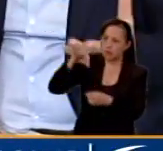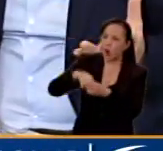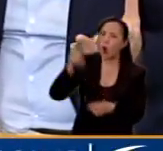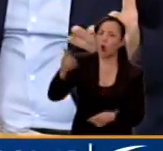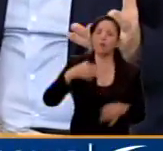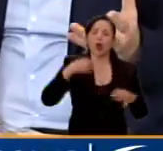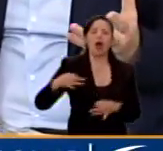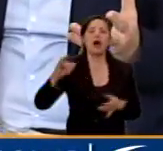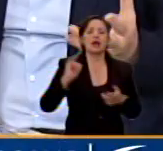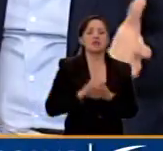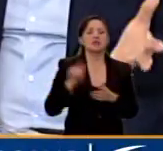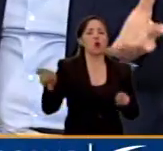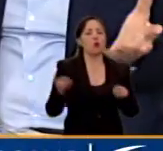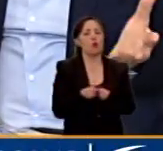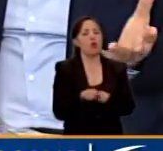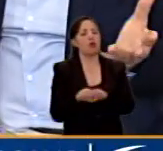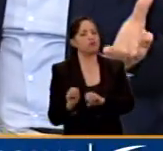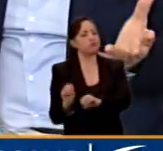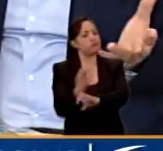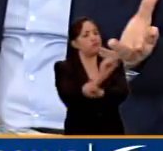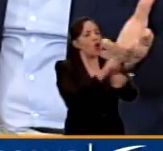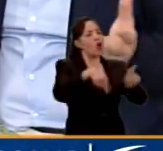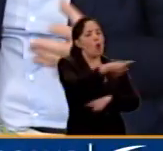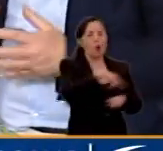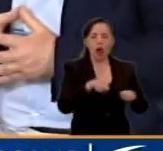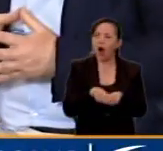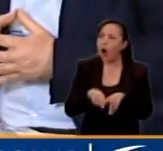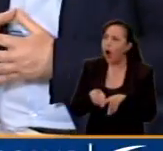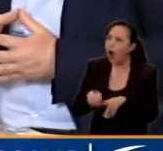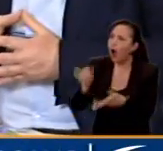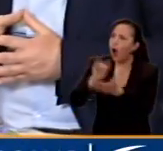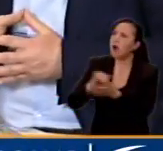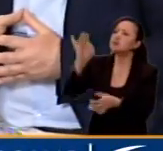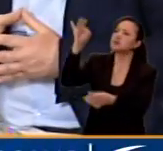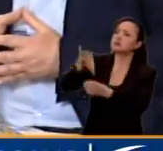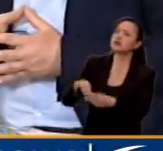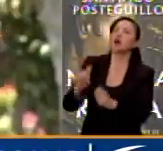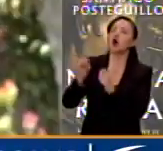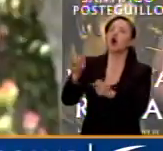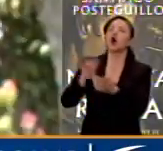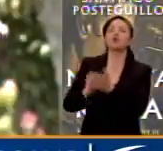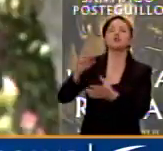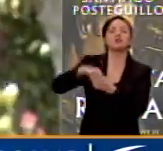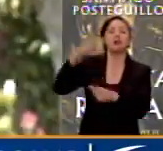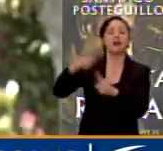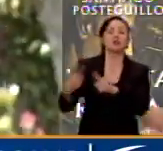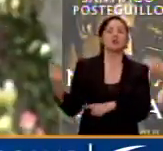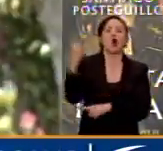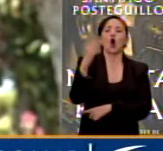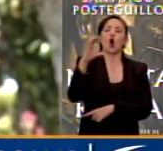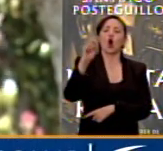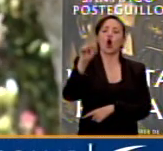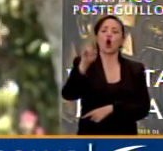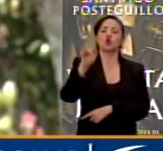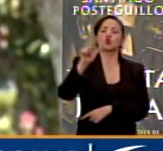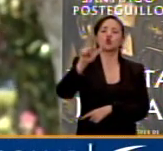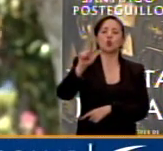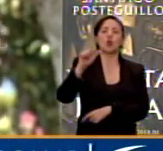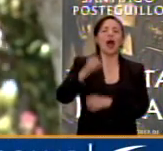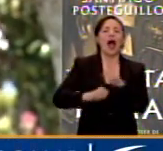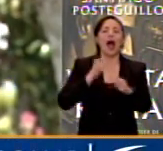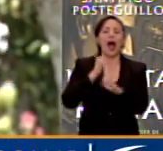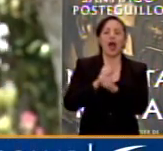convencerá al pueblo cumpliendo sus promesas para ser elegido cónsul de Roma en el año, para el año 59 antes de